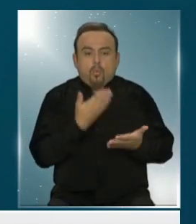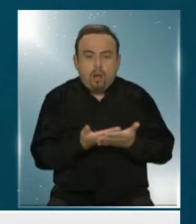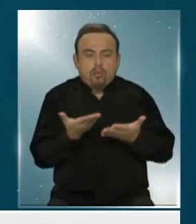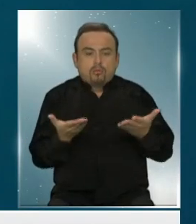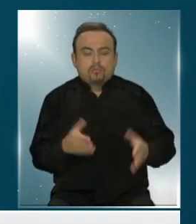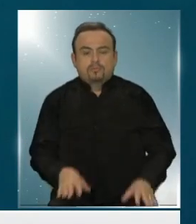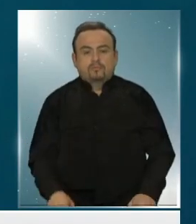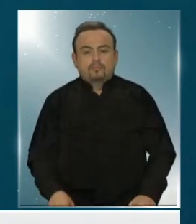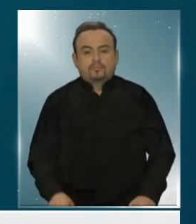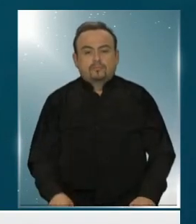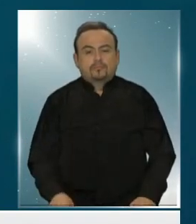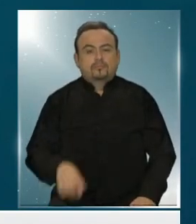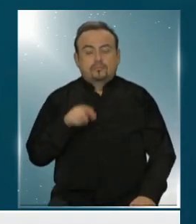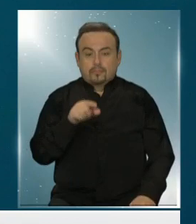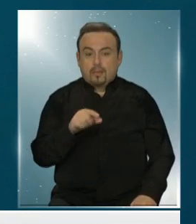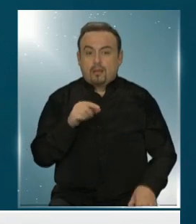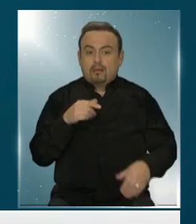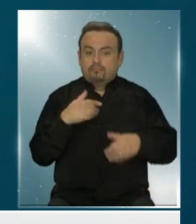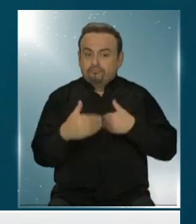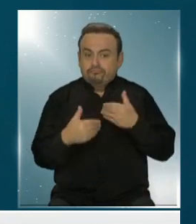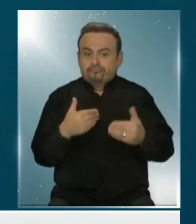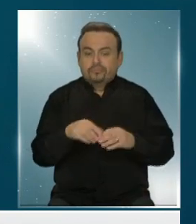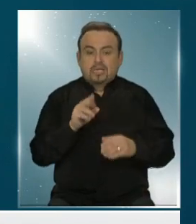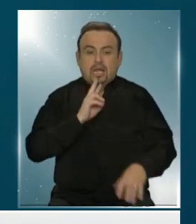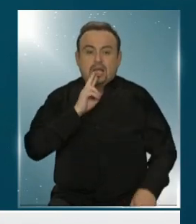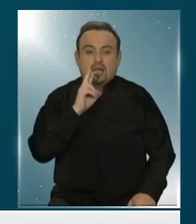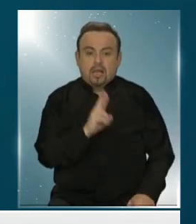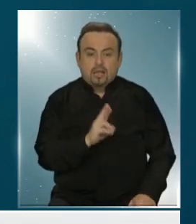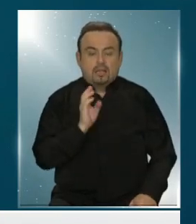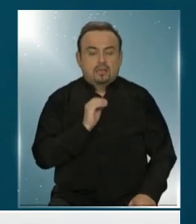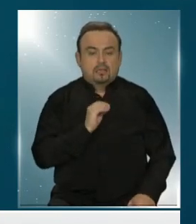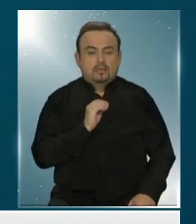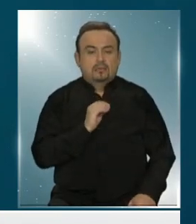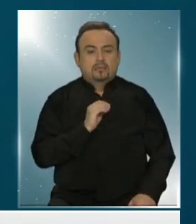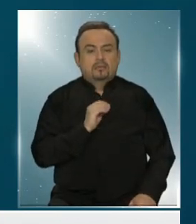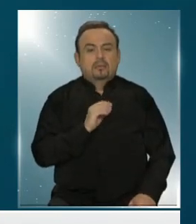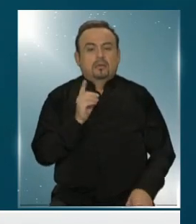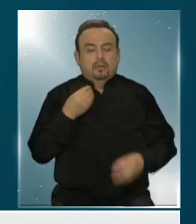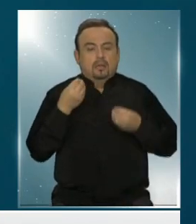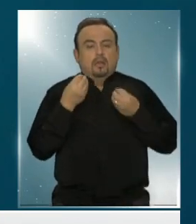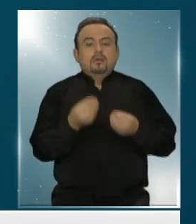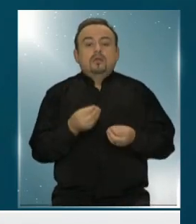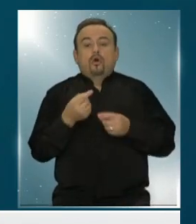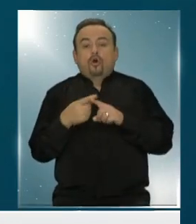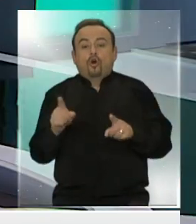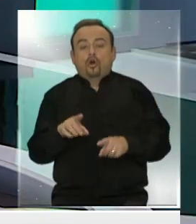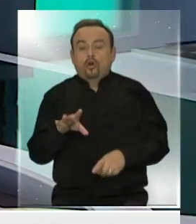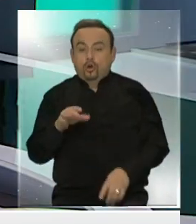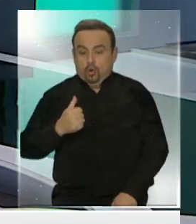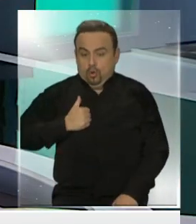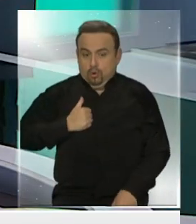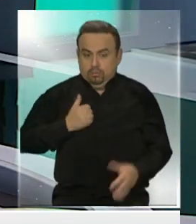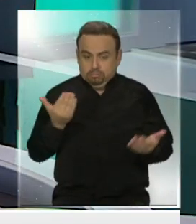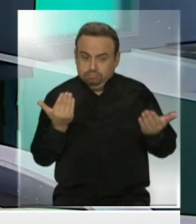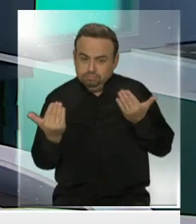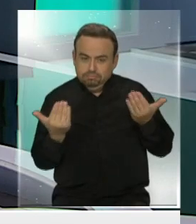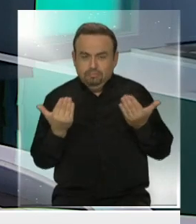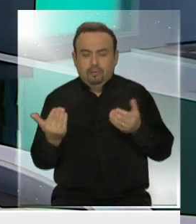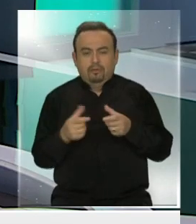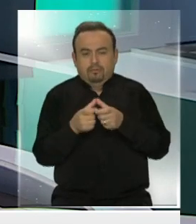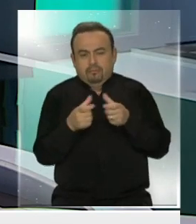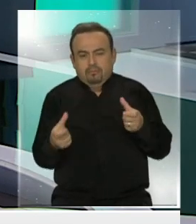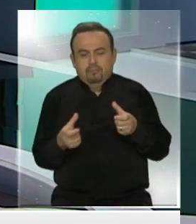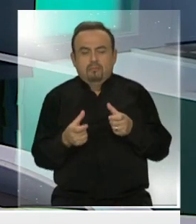eso fue dando paso a que la respuesta fueron básicamente entregar una alternativa para un cumplimiento por equivalencia o sea un voucher